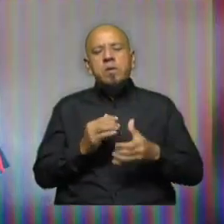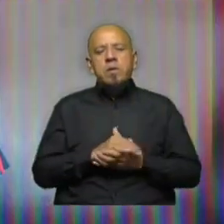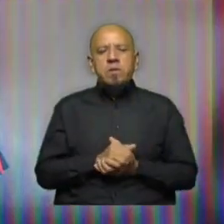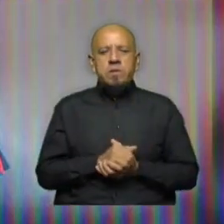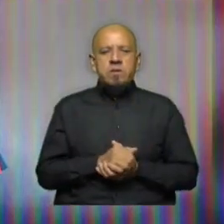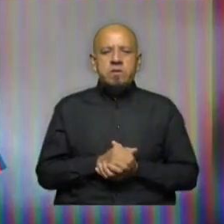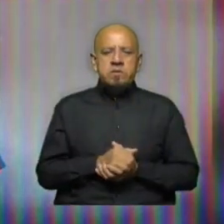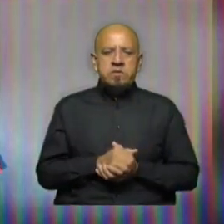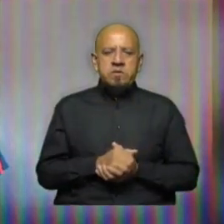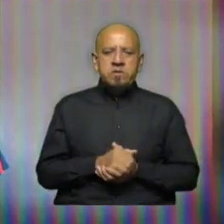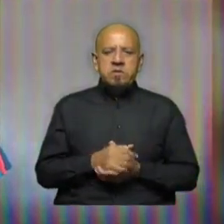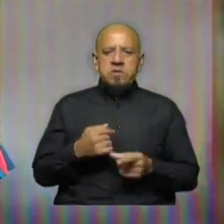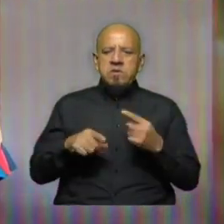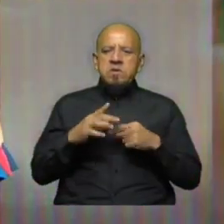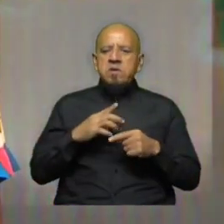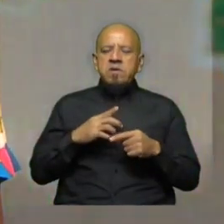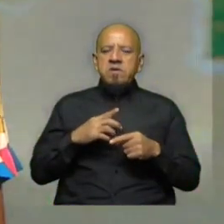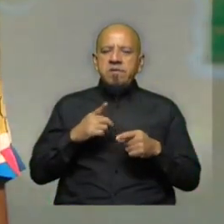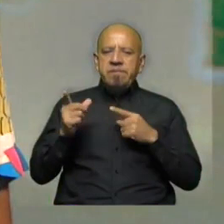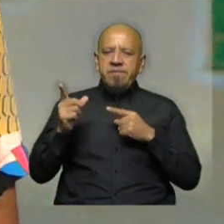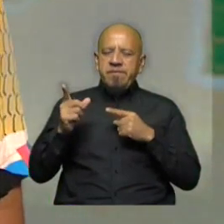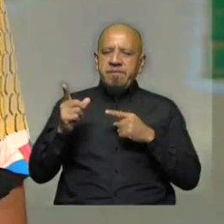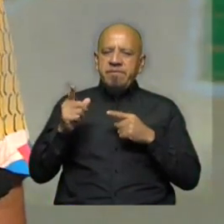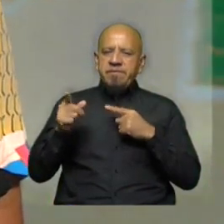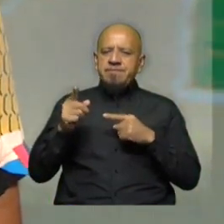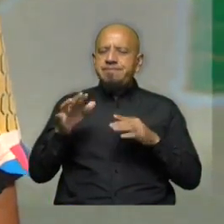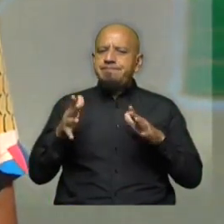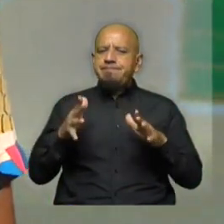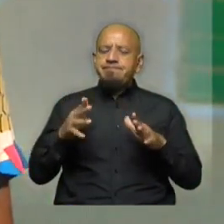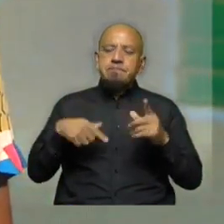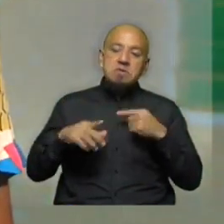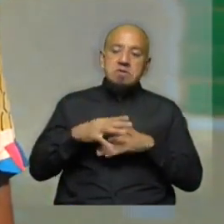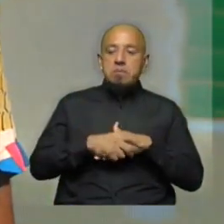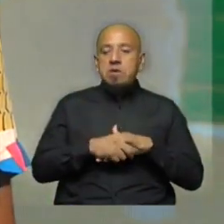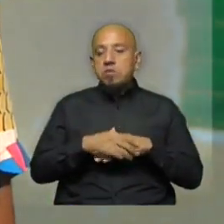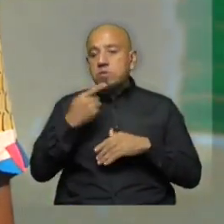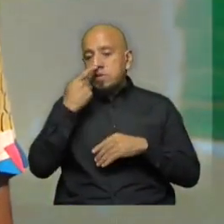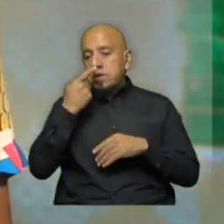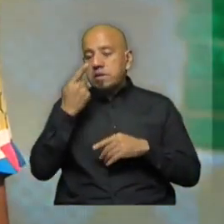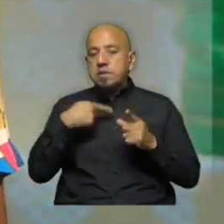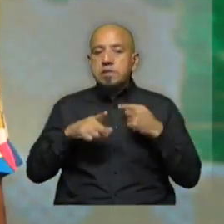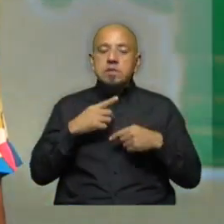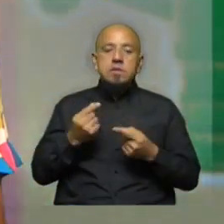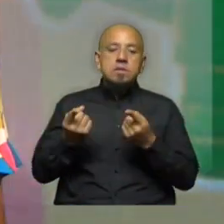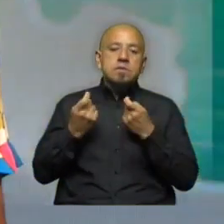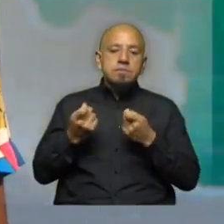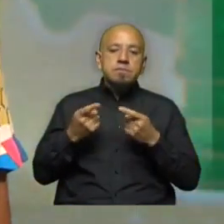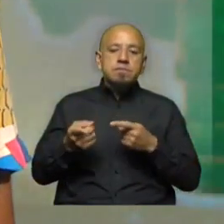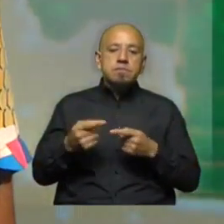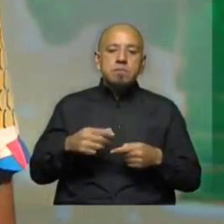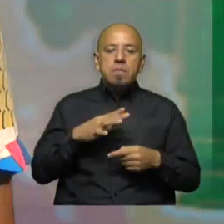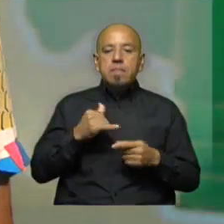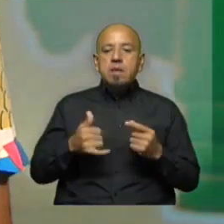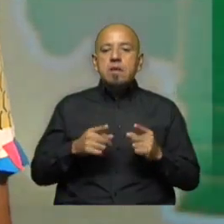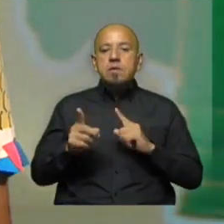se forma, sí, por decir algo, se forma desde entre el interés y la amistad y la necesidad de tener